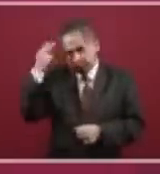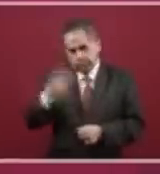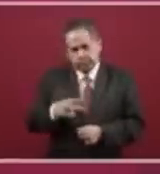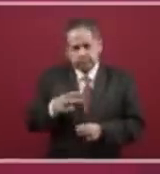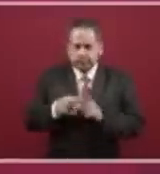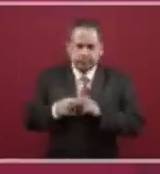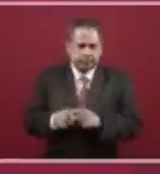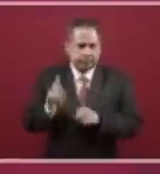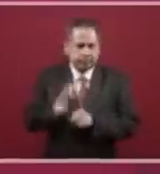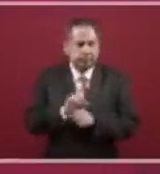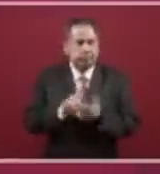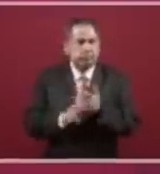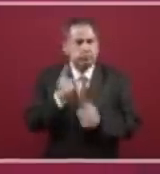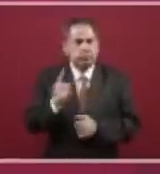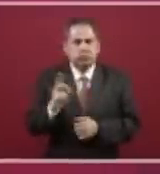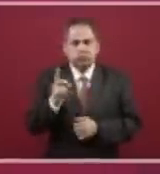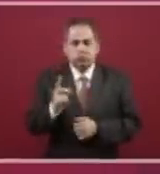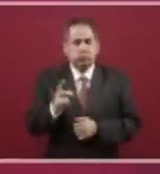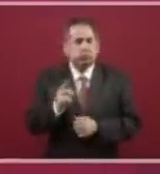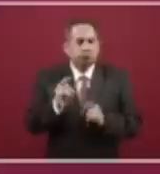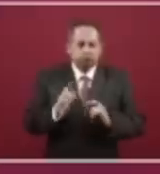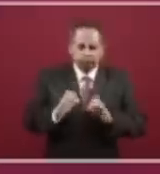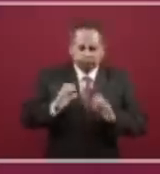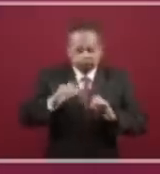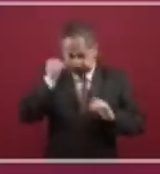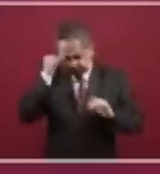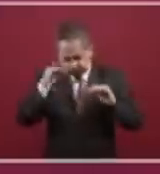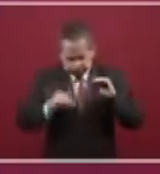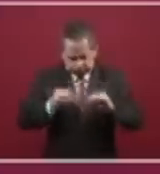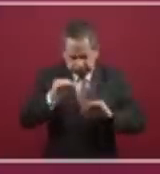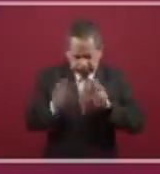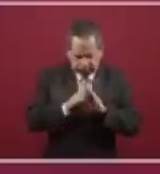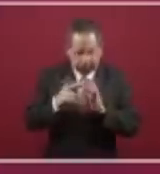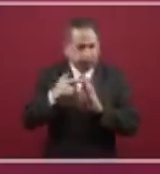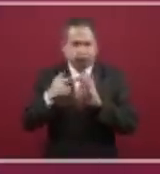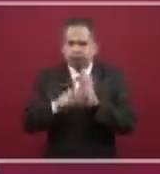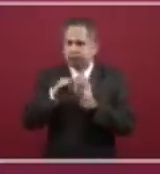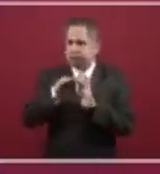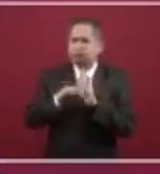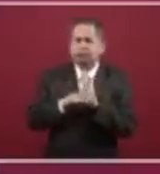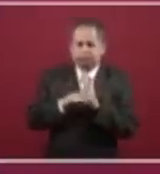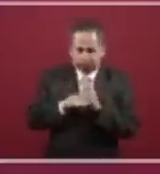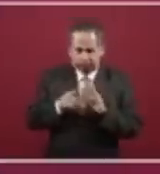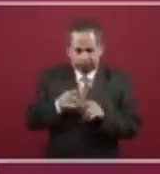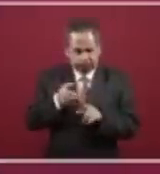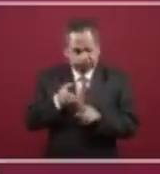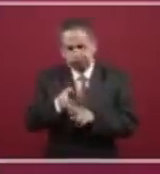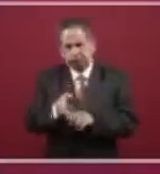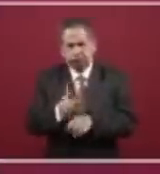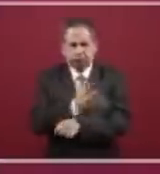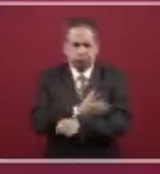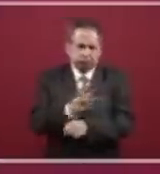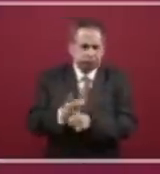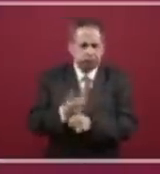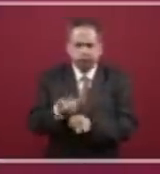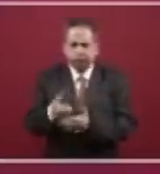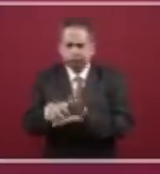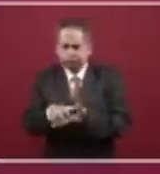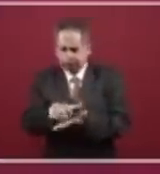primero de diciembre una cuidadosa estrategia enmarcada en los principios rectores de honestidad austeridad